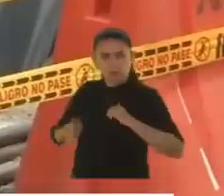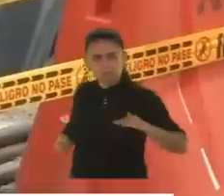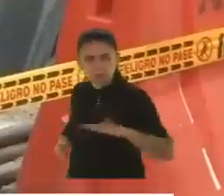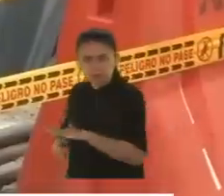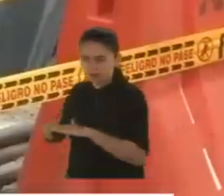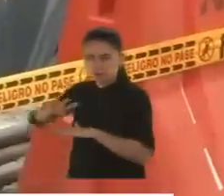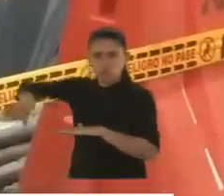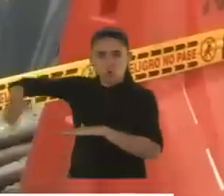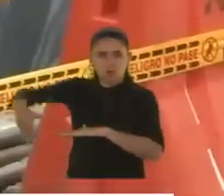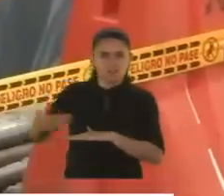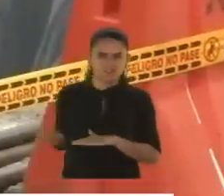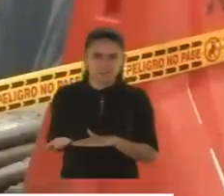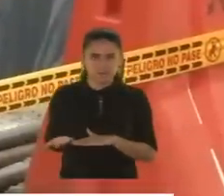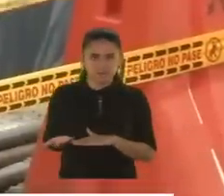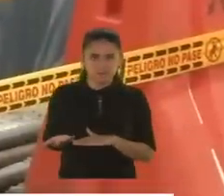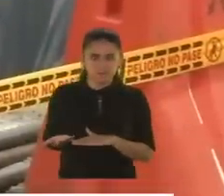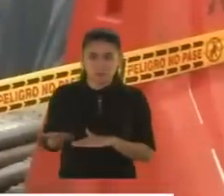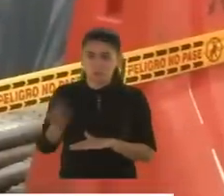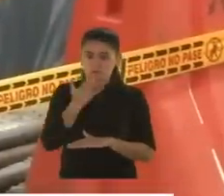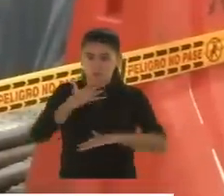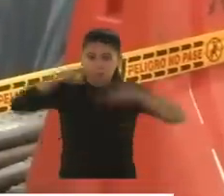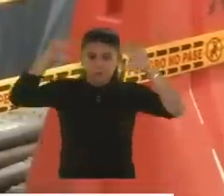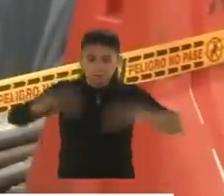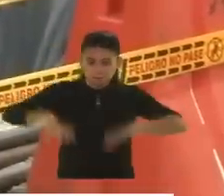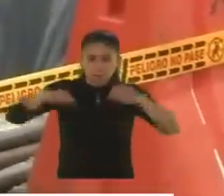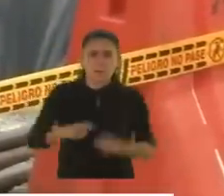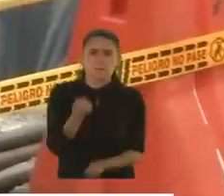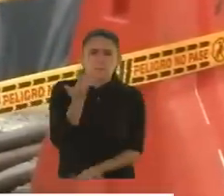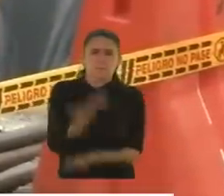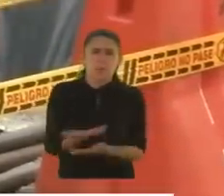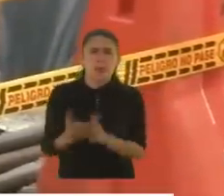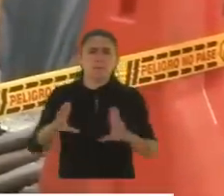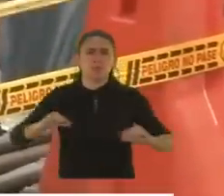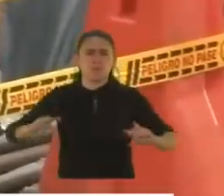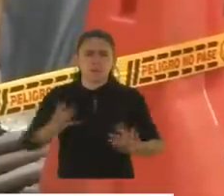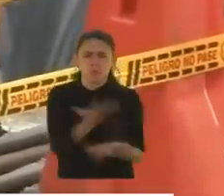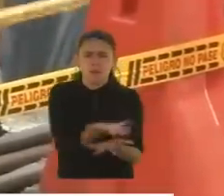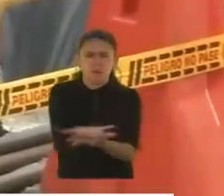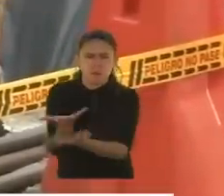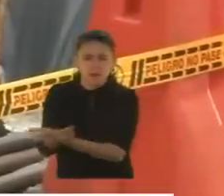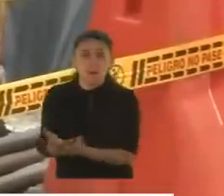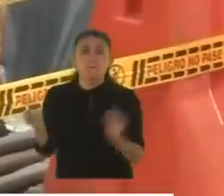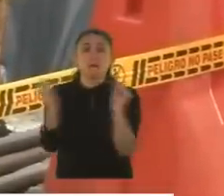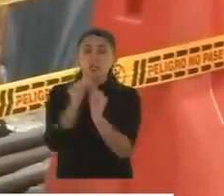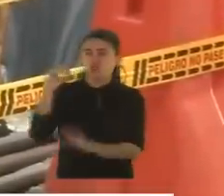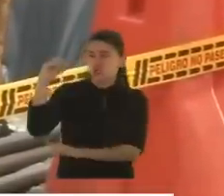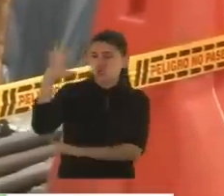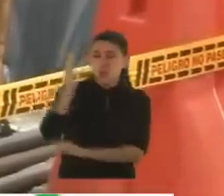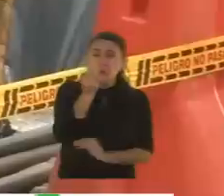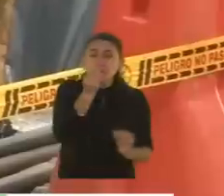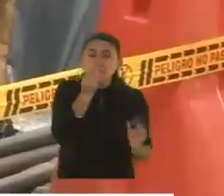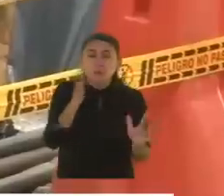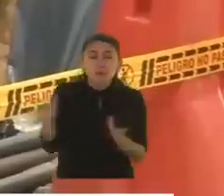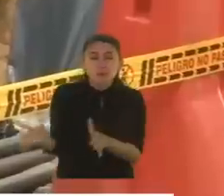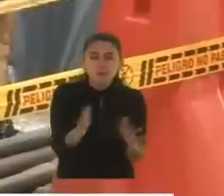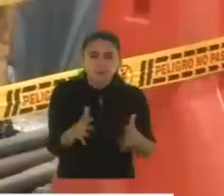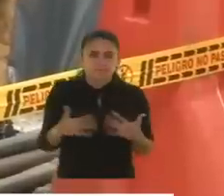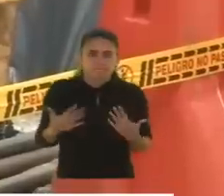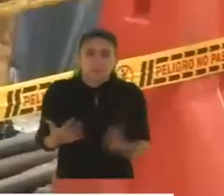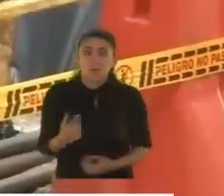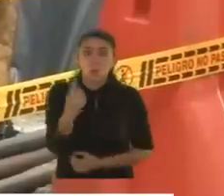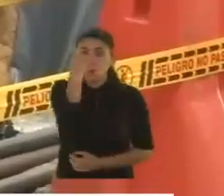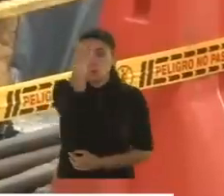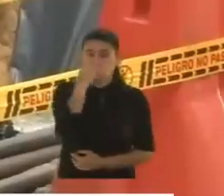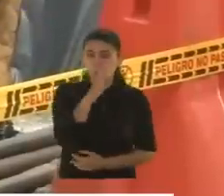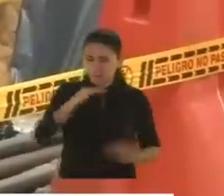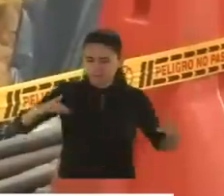hay invierno la vía es un completo lodazal y cuando hay verano es un completo polvero. Lo más grave es que ese es el único